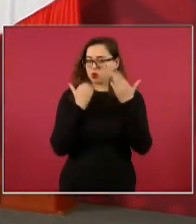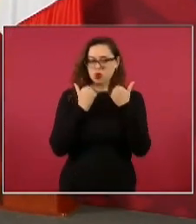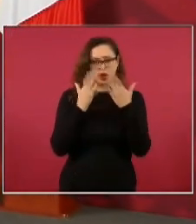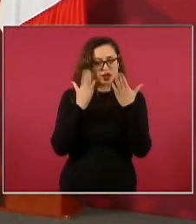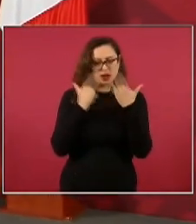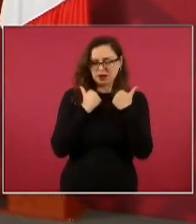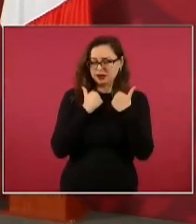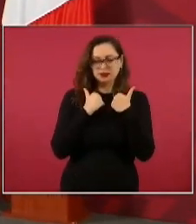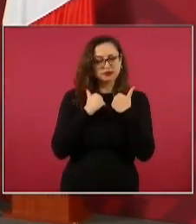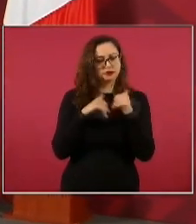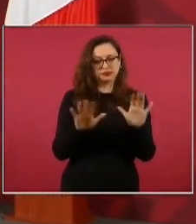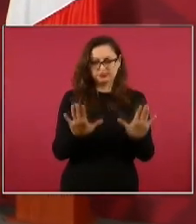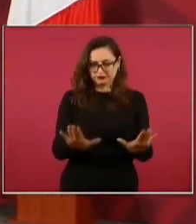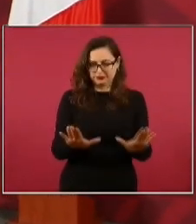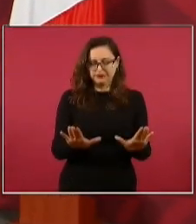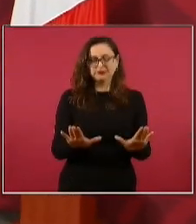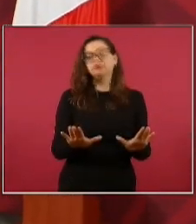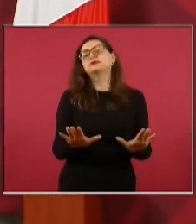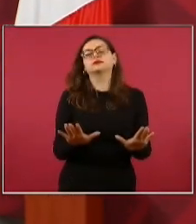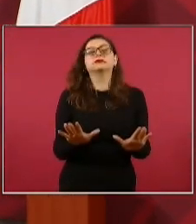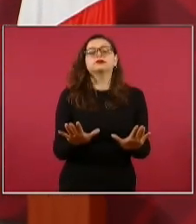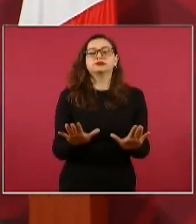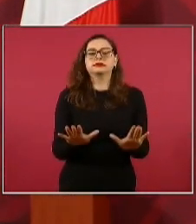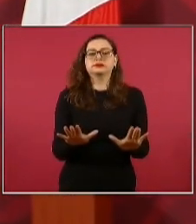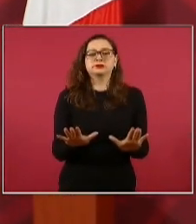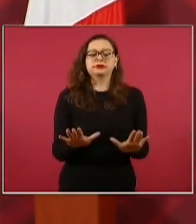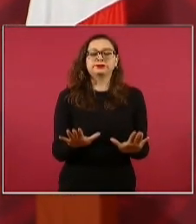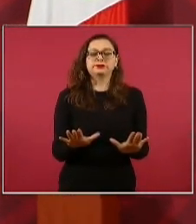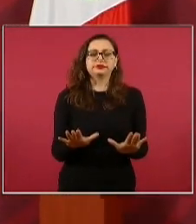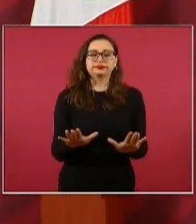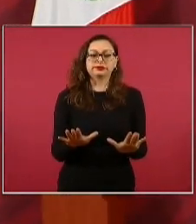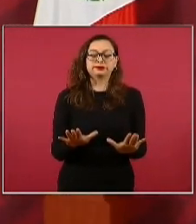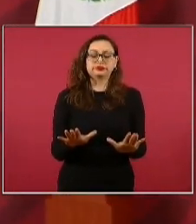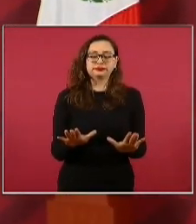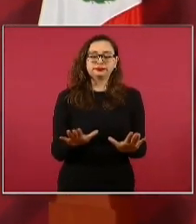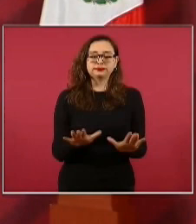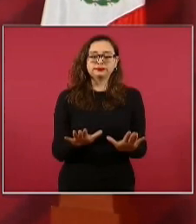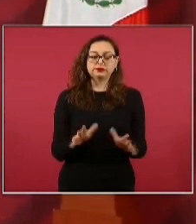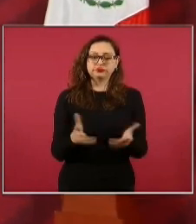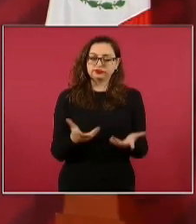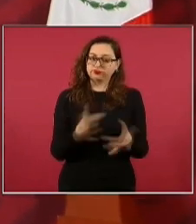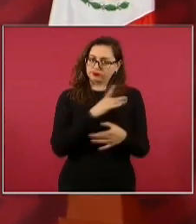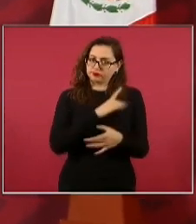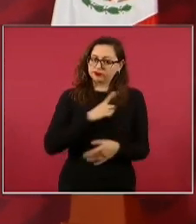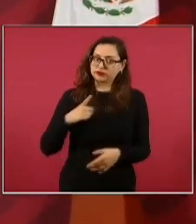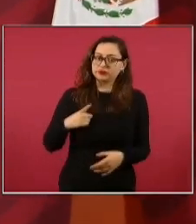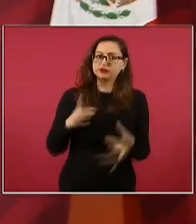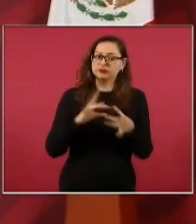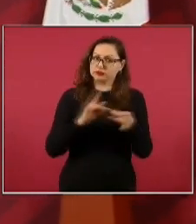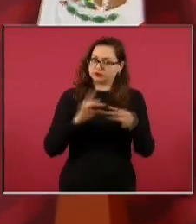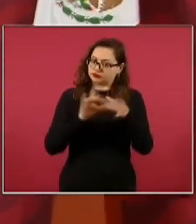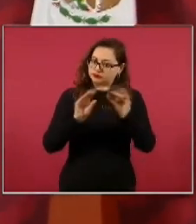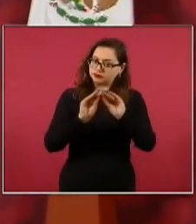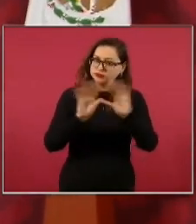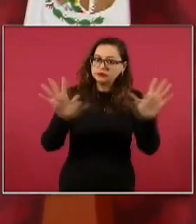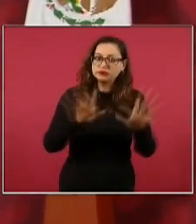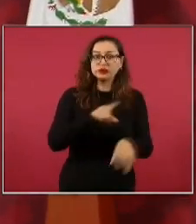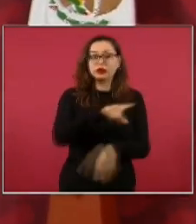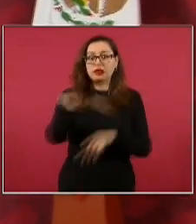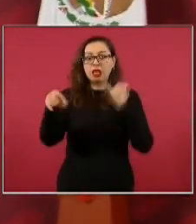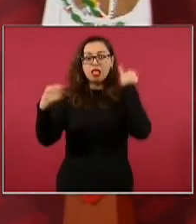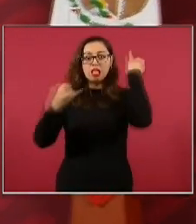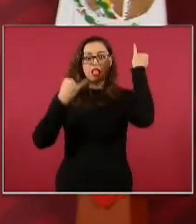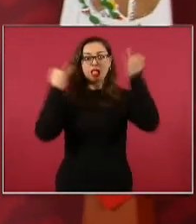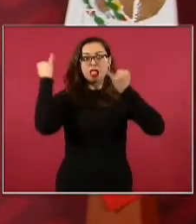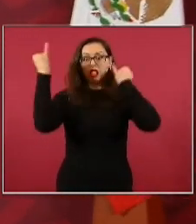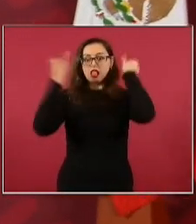se ha detectado la gripe aviar en por lo menos 16. Epa. Estamos hablando de más de 800 mil ejemplares